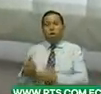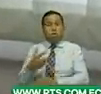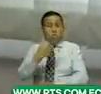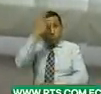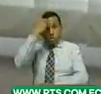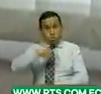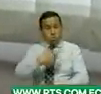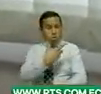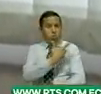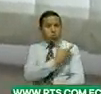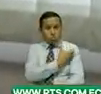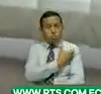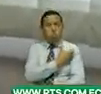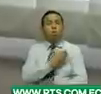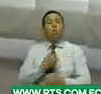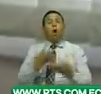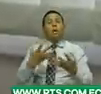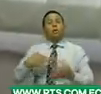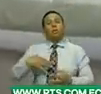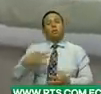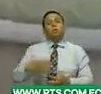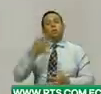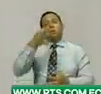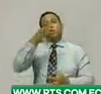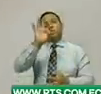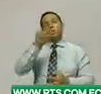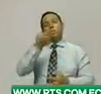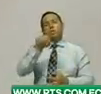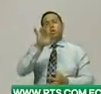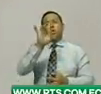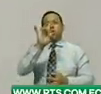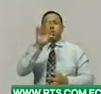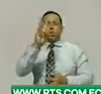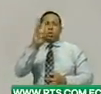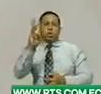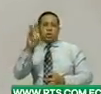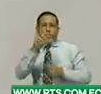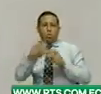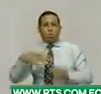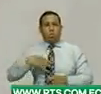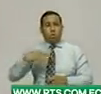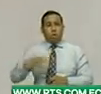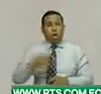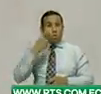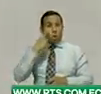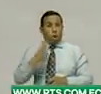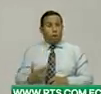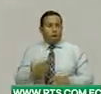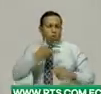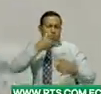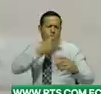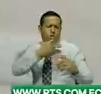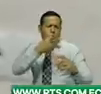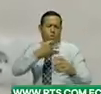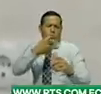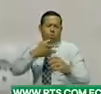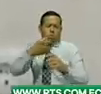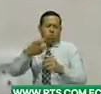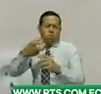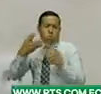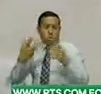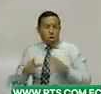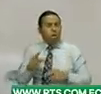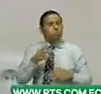científico, un total de 19.866 voluntarios participaron en los ensayos dirigidos por el Instituto Gemaleya de Moscú.